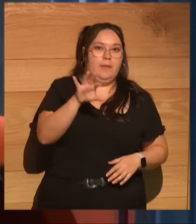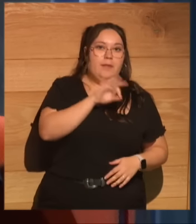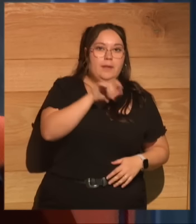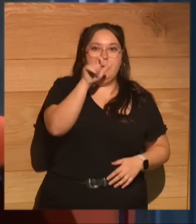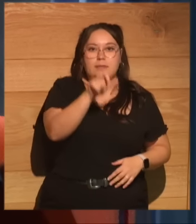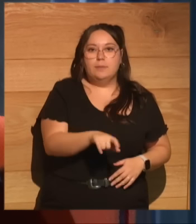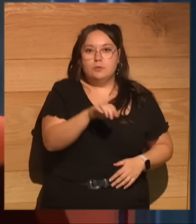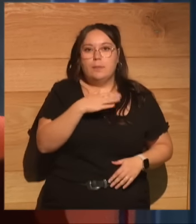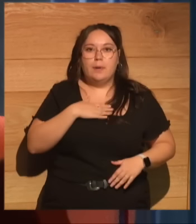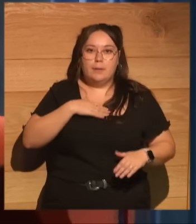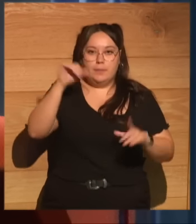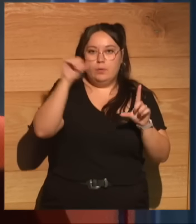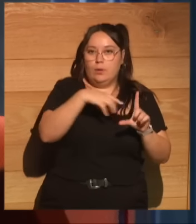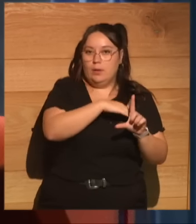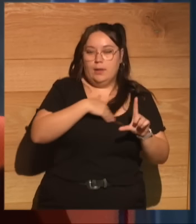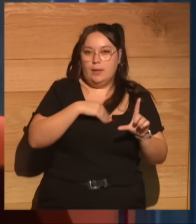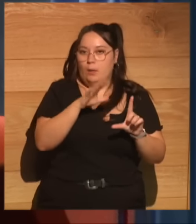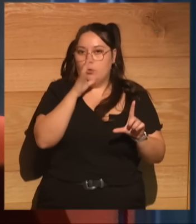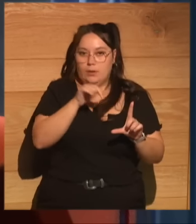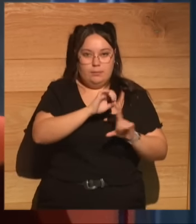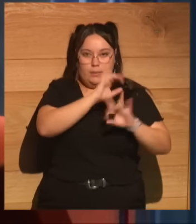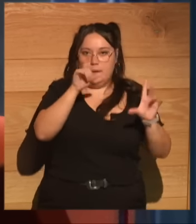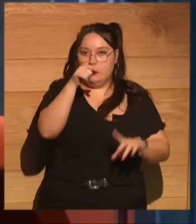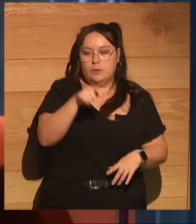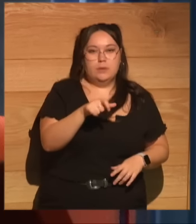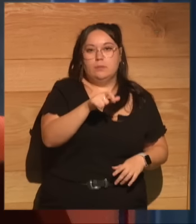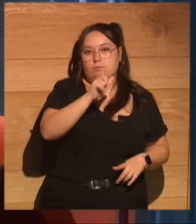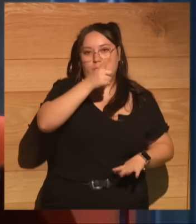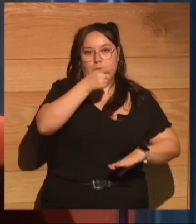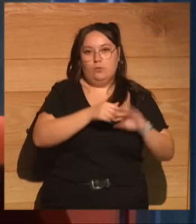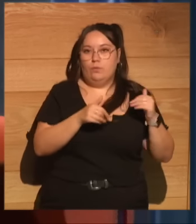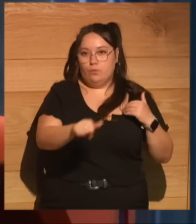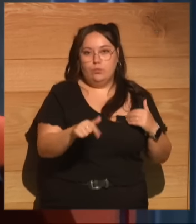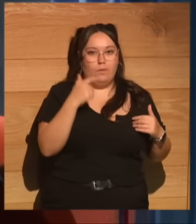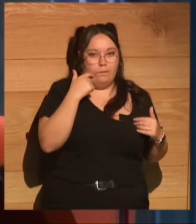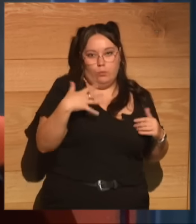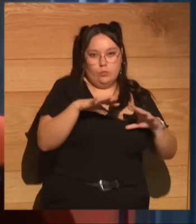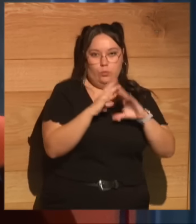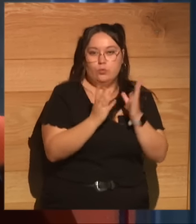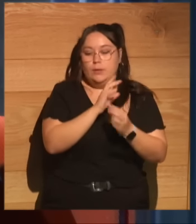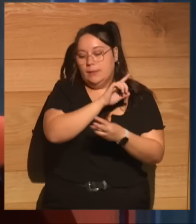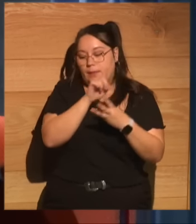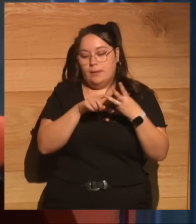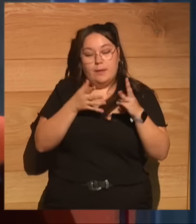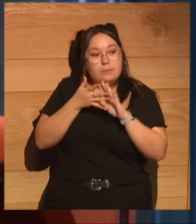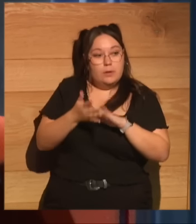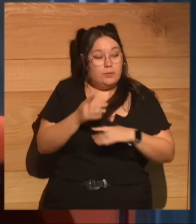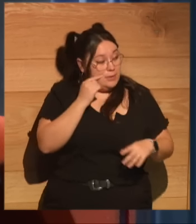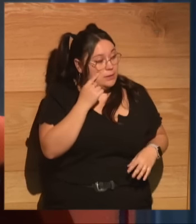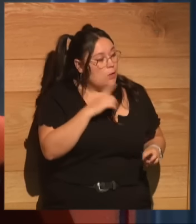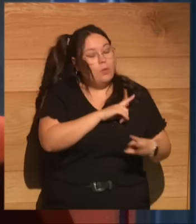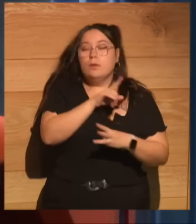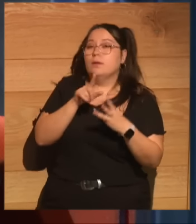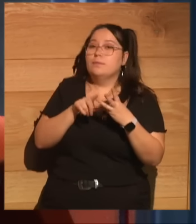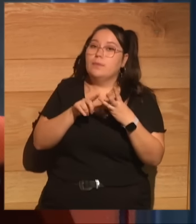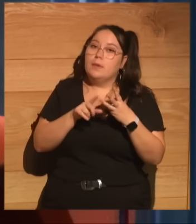que quería para mi película porque vi claramente que aquí había un director que algún día sería famoso en el mundo entero. Okay. La tercera explicación es de Tim Burton,